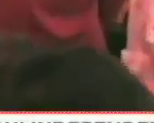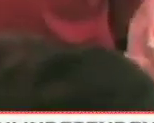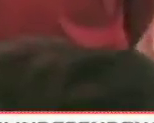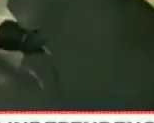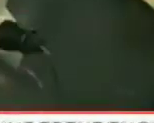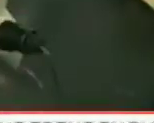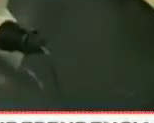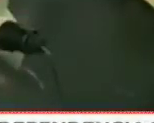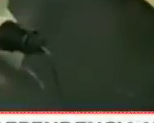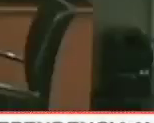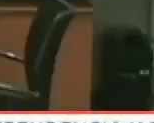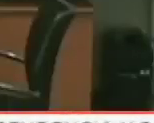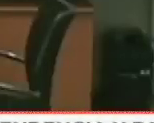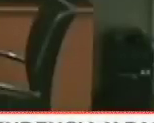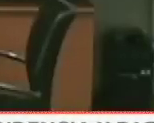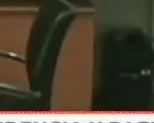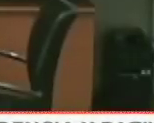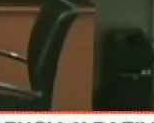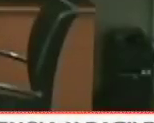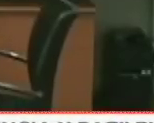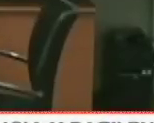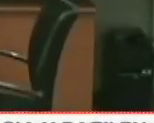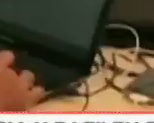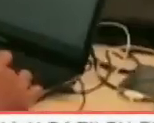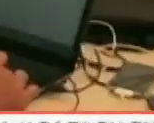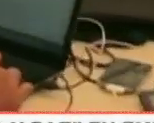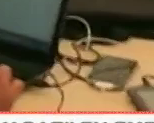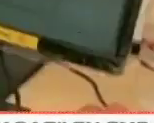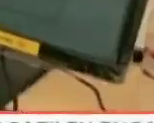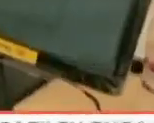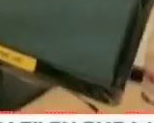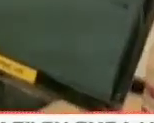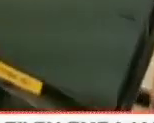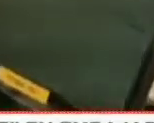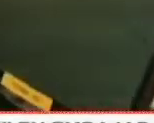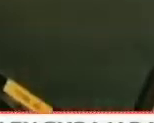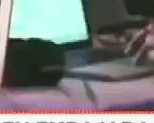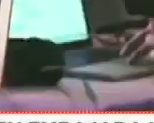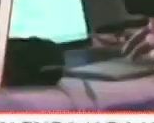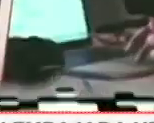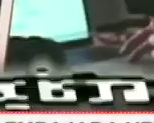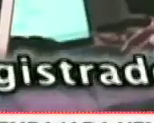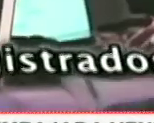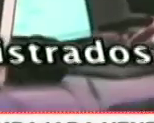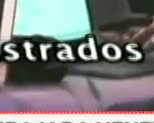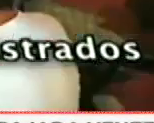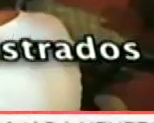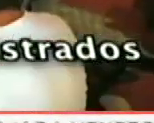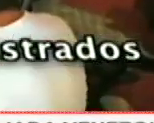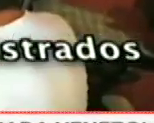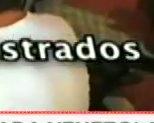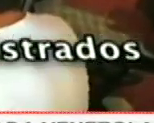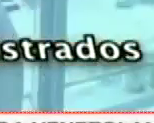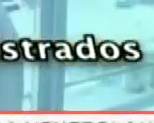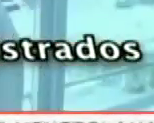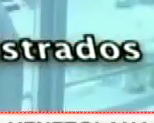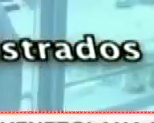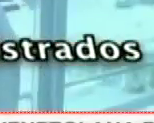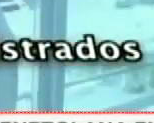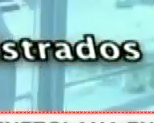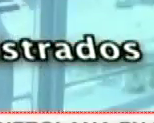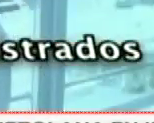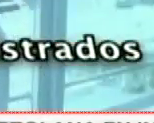los innovadores e innovadoras de Venezuela al registro. Hasta la fecha van un total de